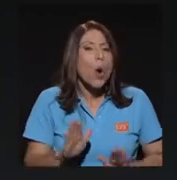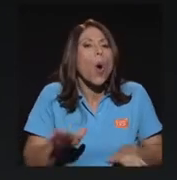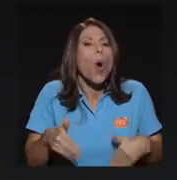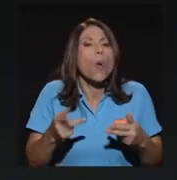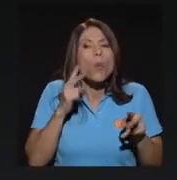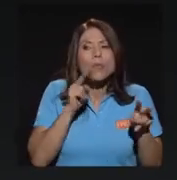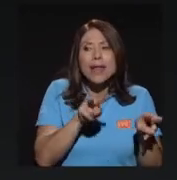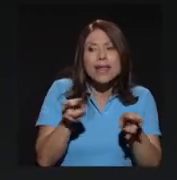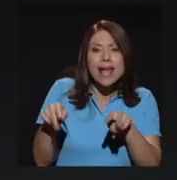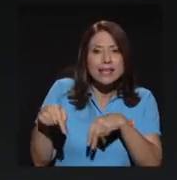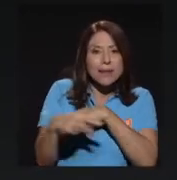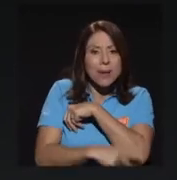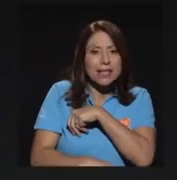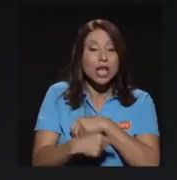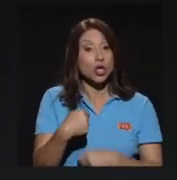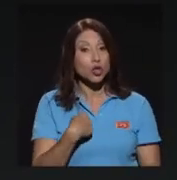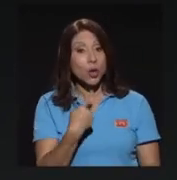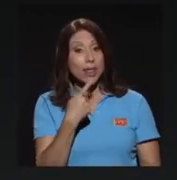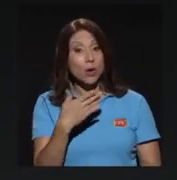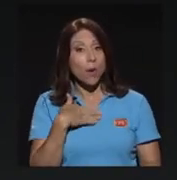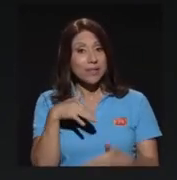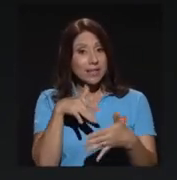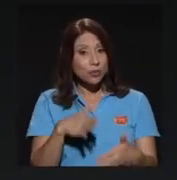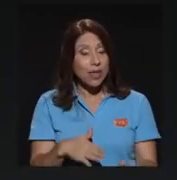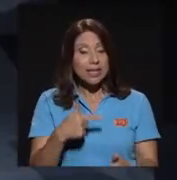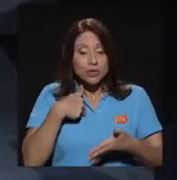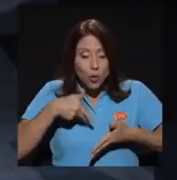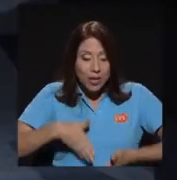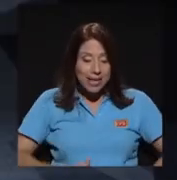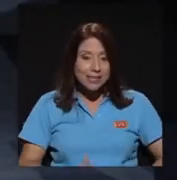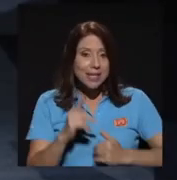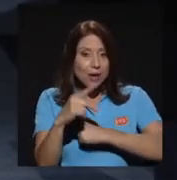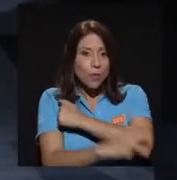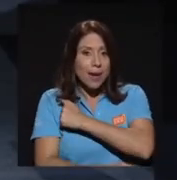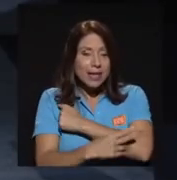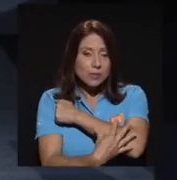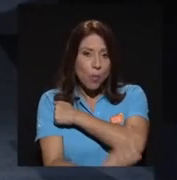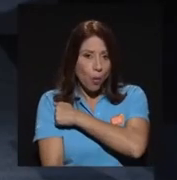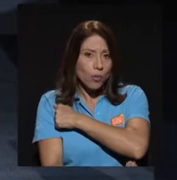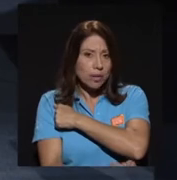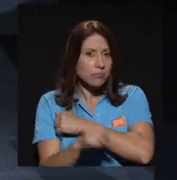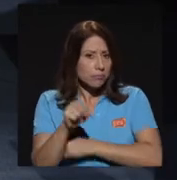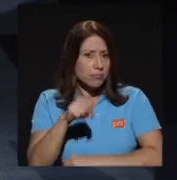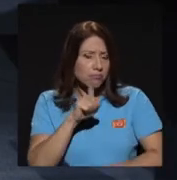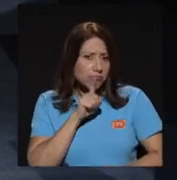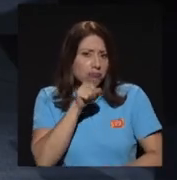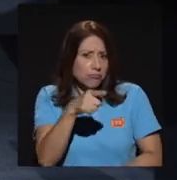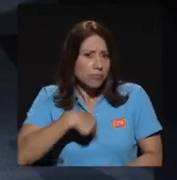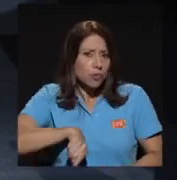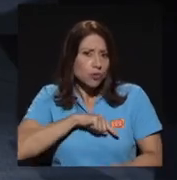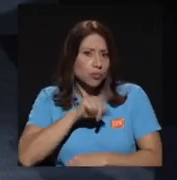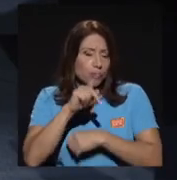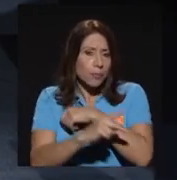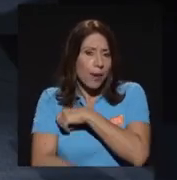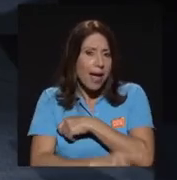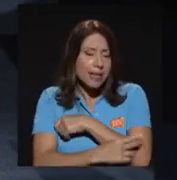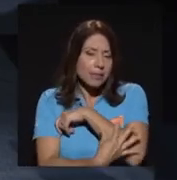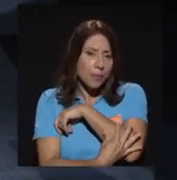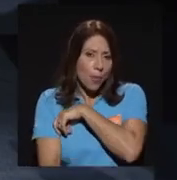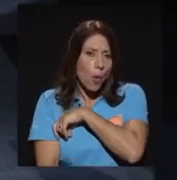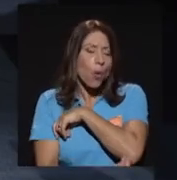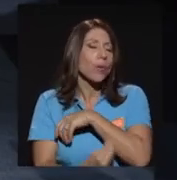yo le digo a mis estudiantes que yo nací en un país pobre y efectivamente éramos éramos un país pobre de